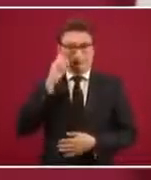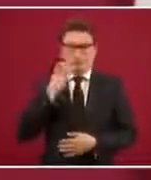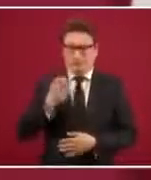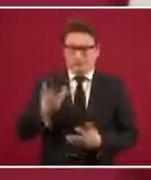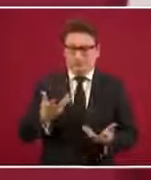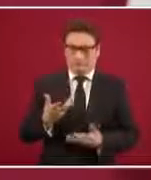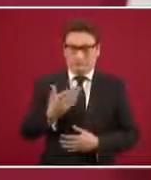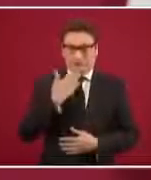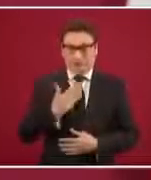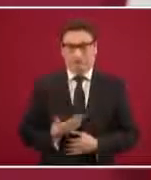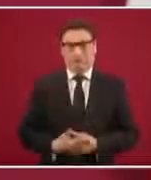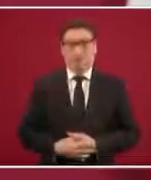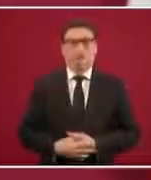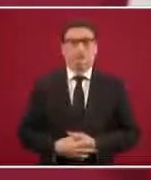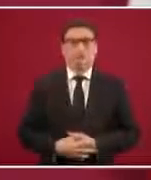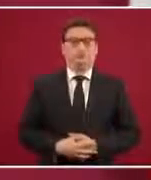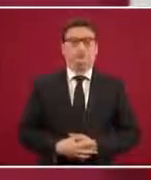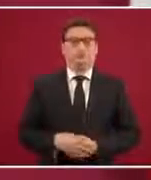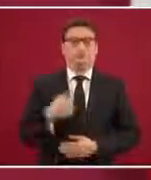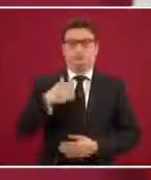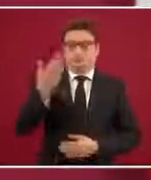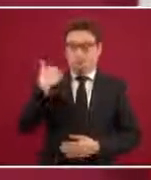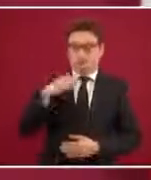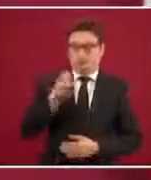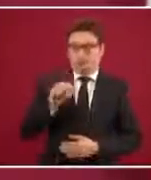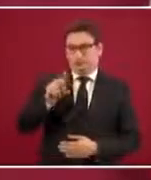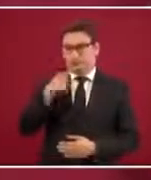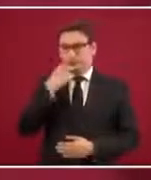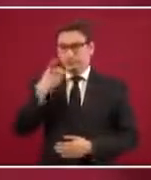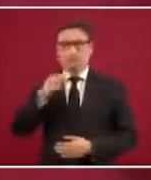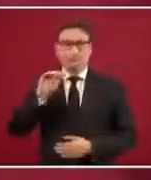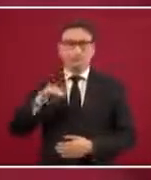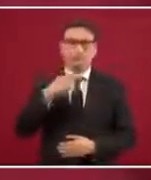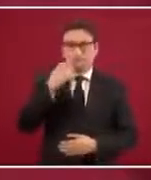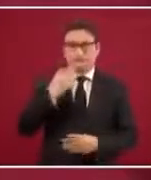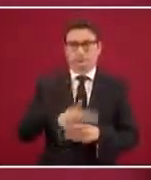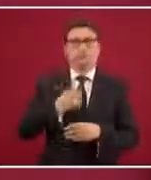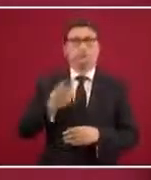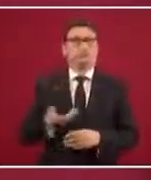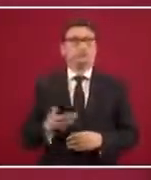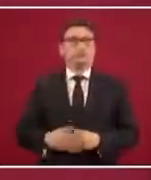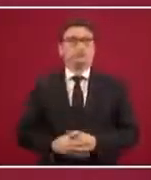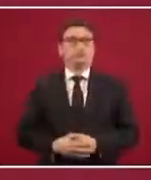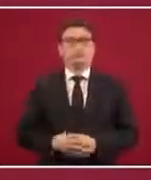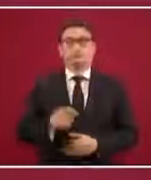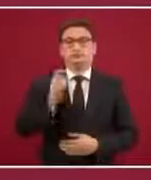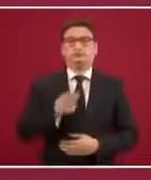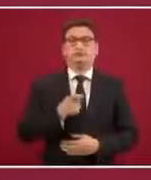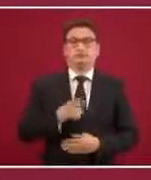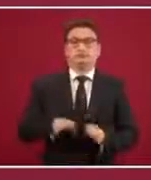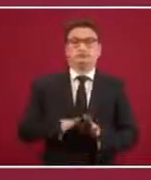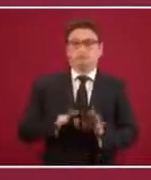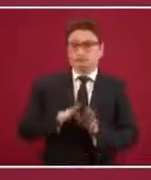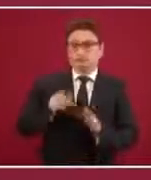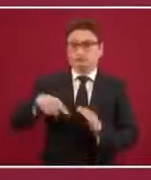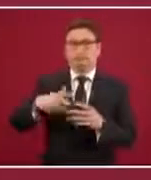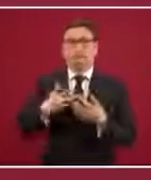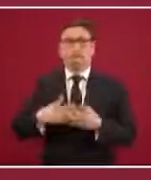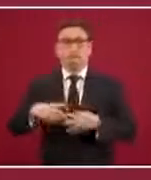de esta manera. Y le decía también sobre la irresponsabilidad de las calificadoras.